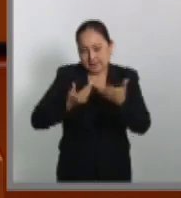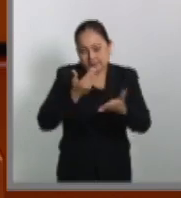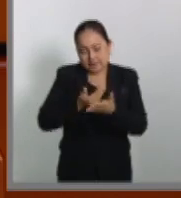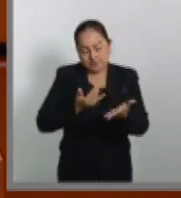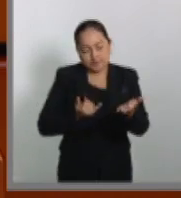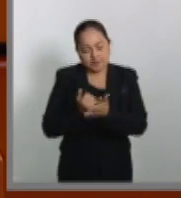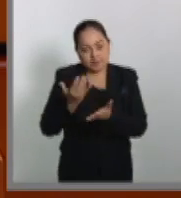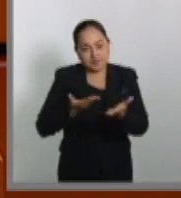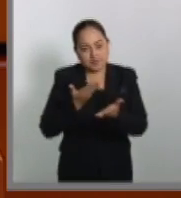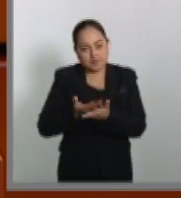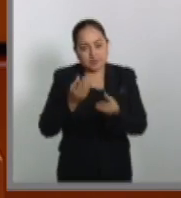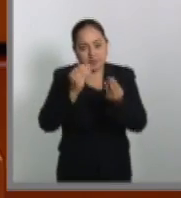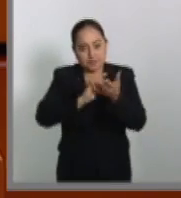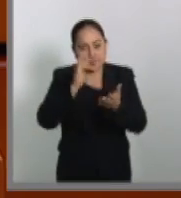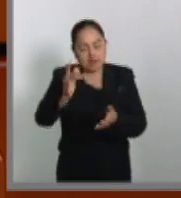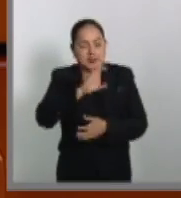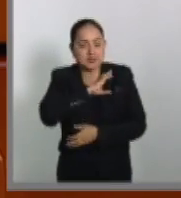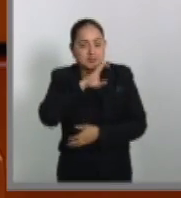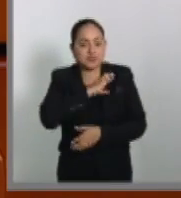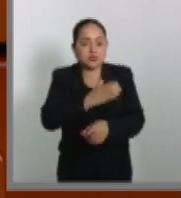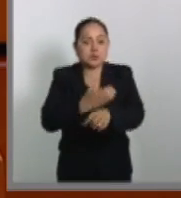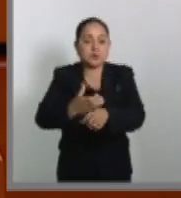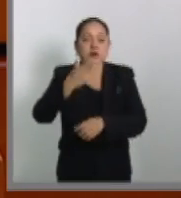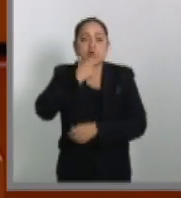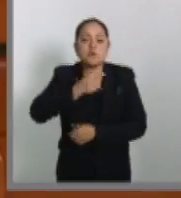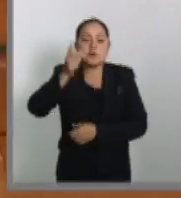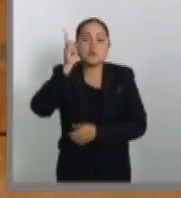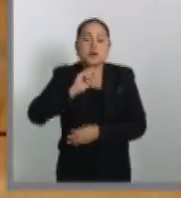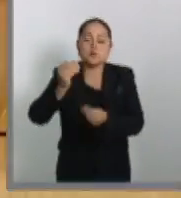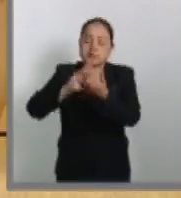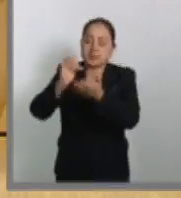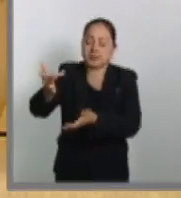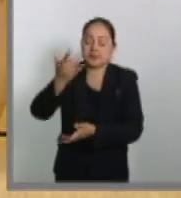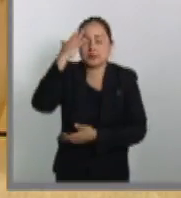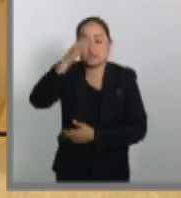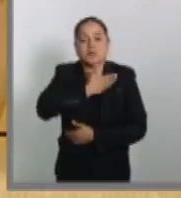Muchas gracias, estimadas compañeras y compañeros. Muchas gracias, señor